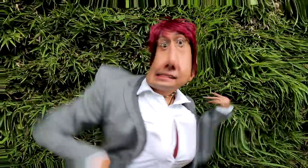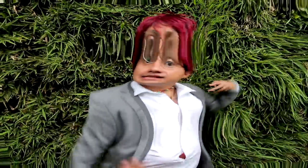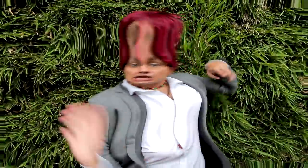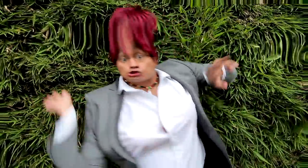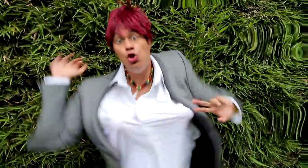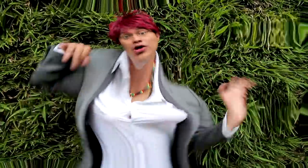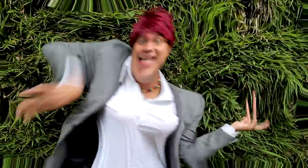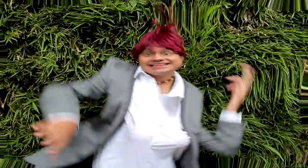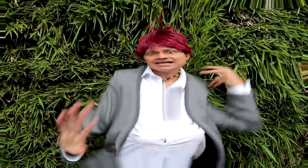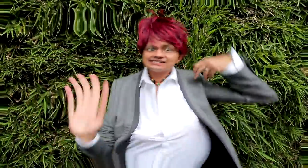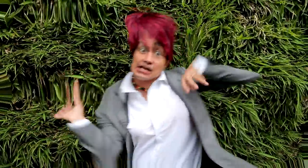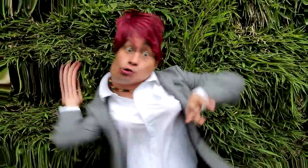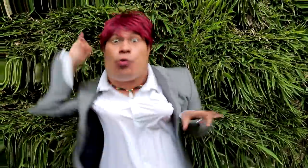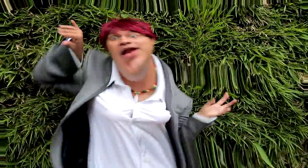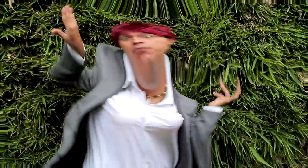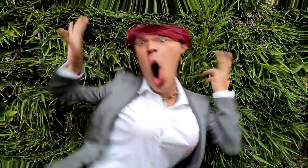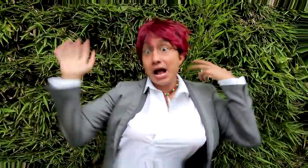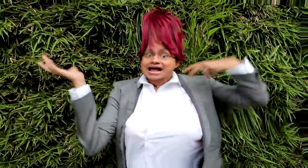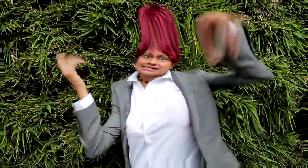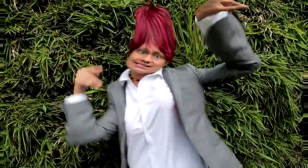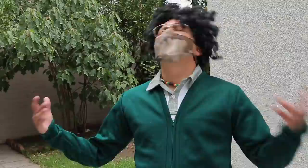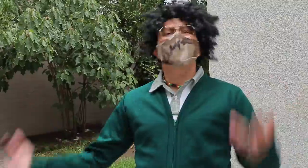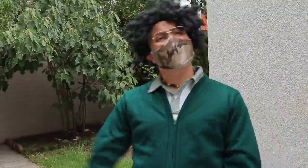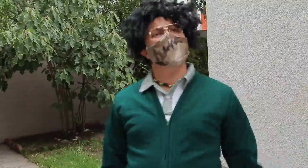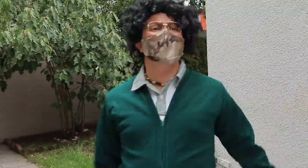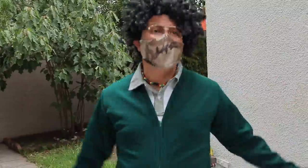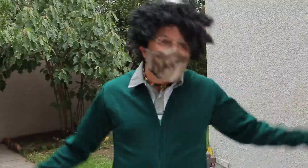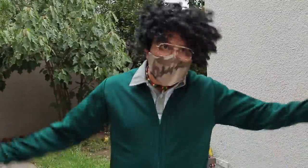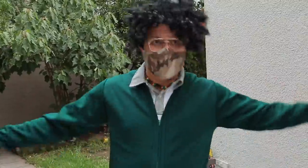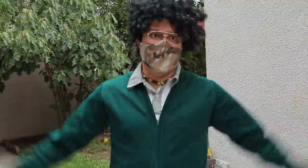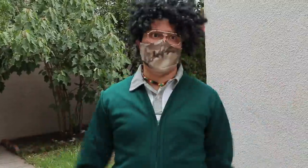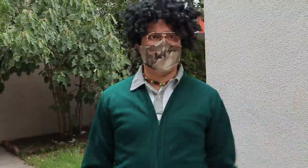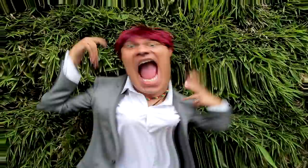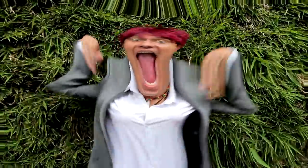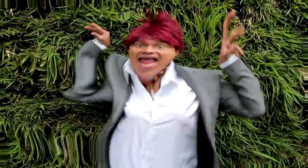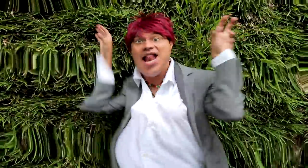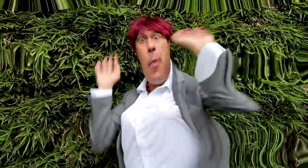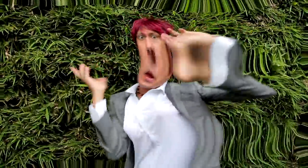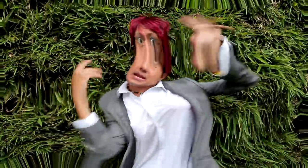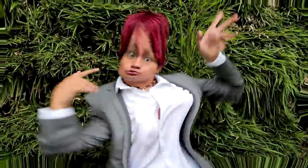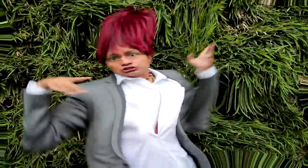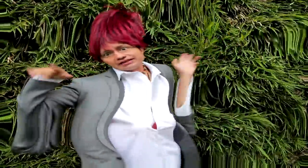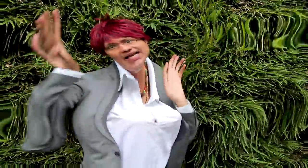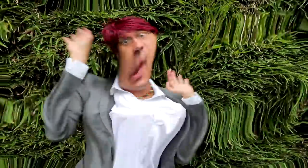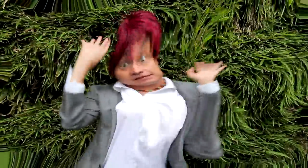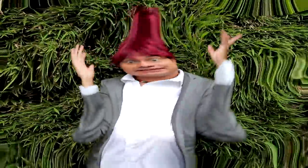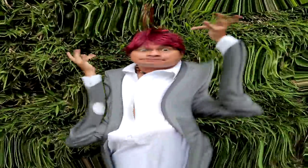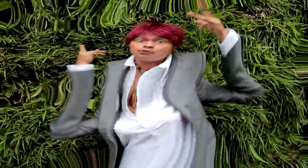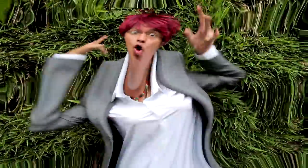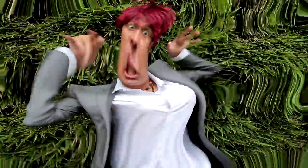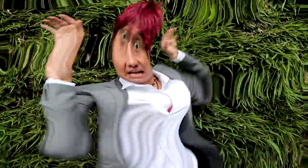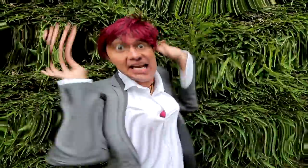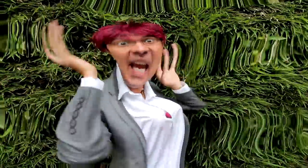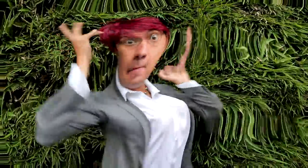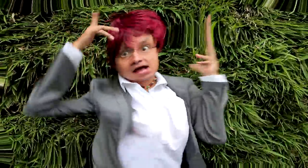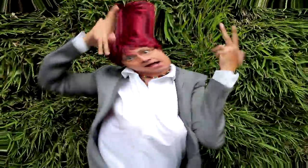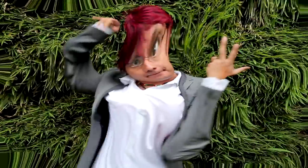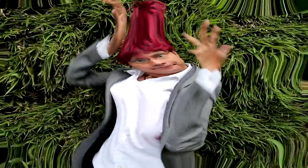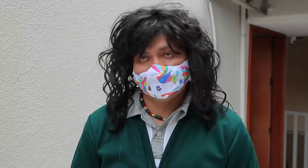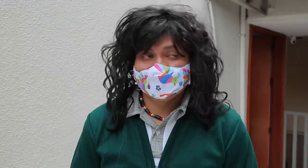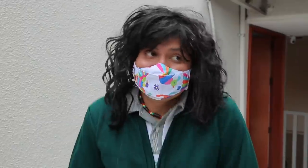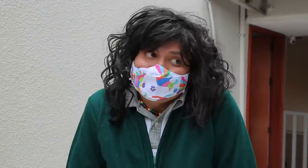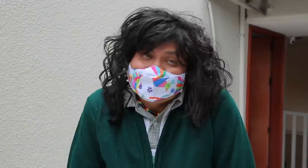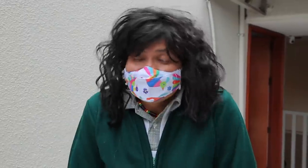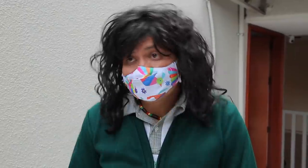Recuerden, no quitarse cubrebocas Pero somos novios El virus se transmite por saliva